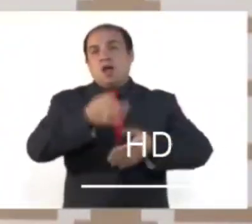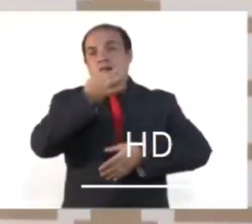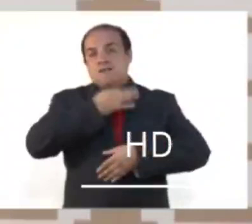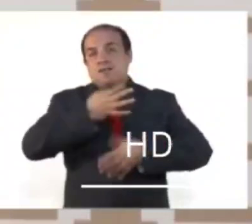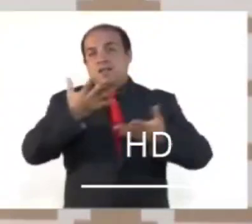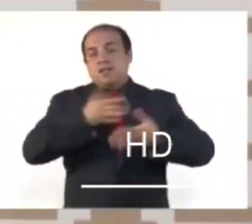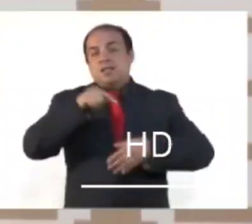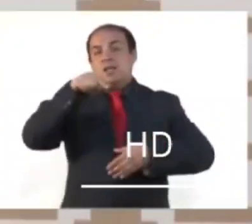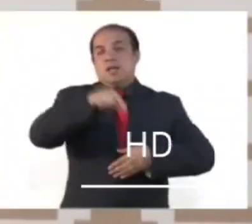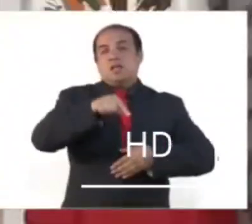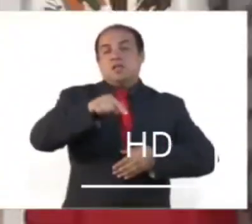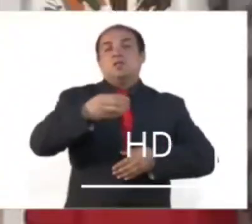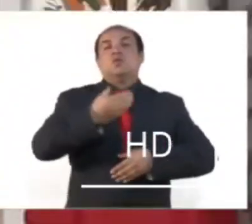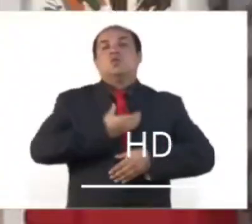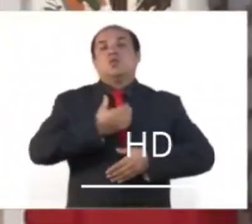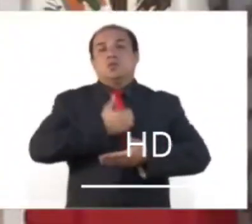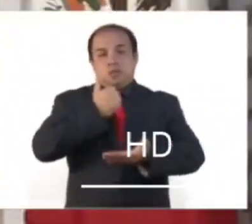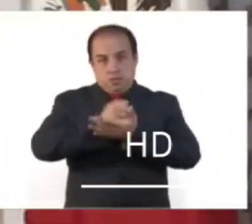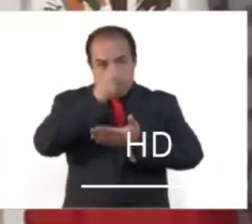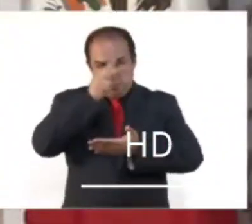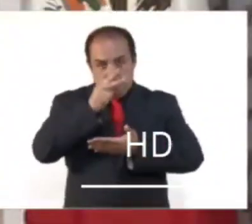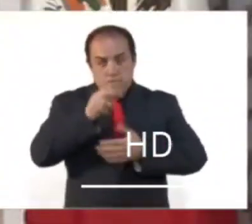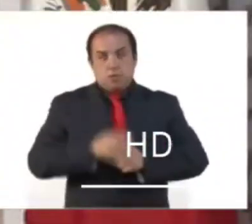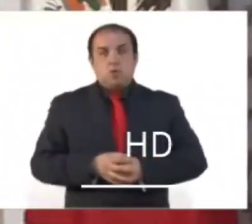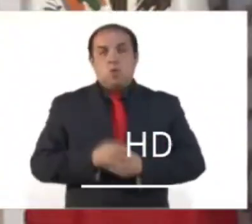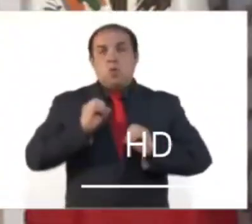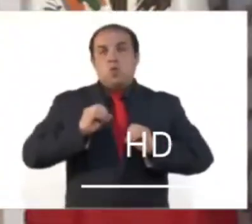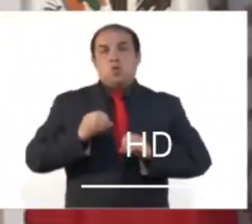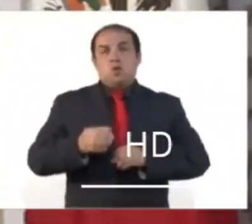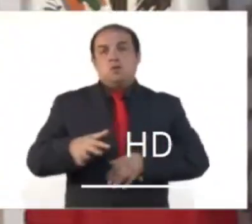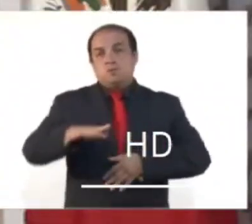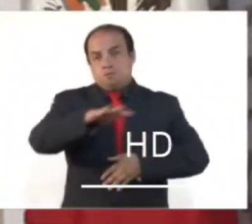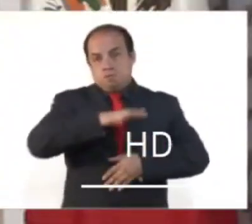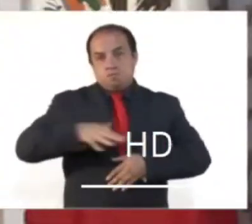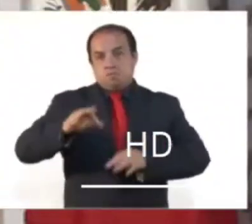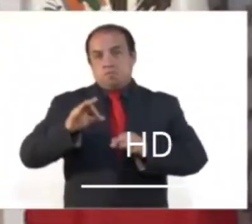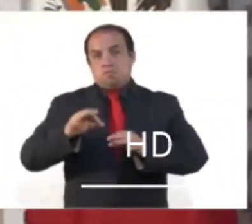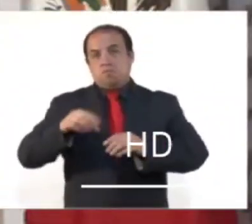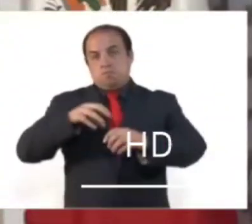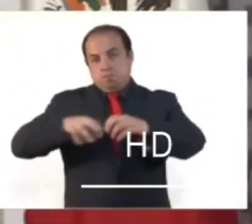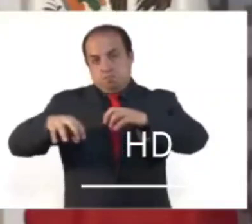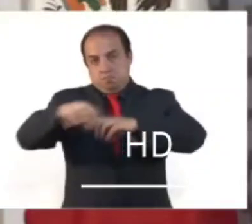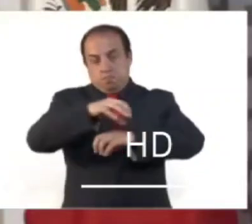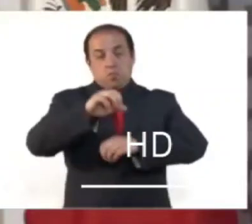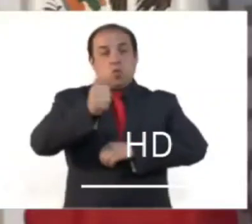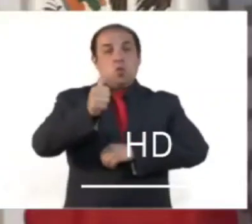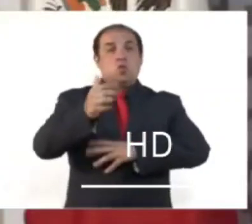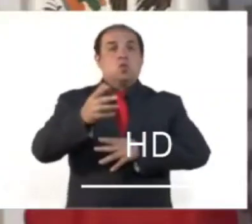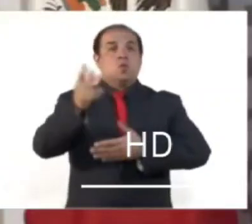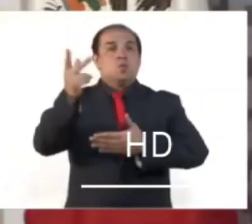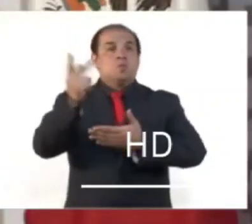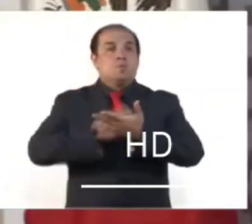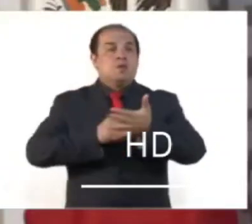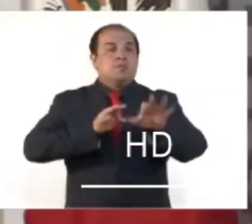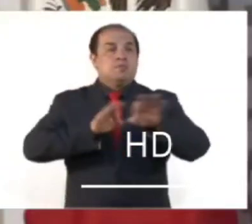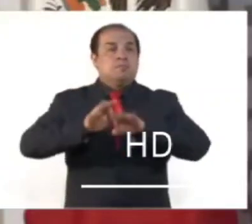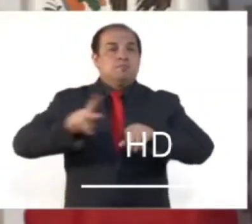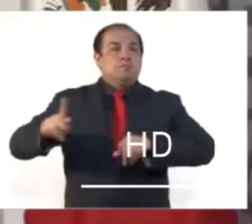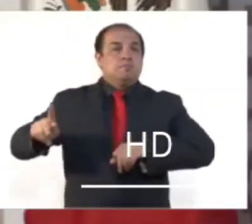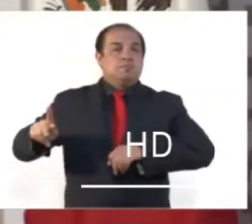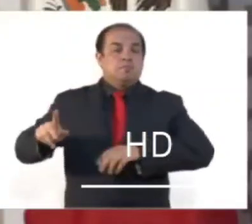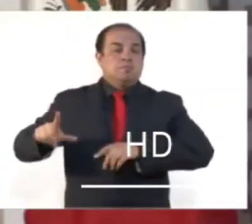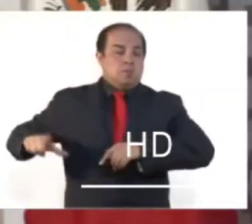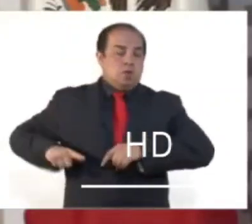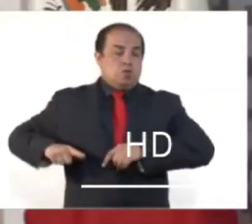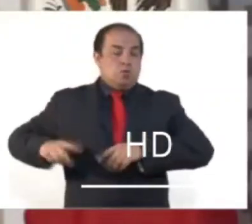en el Zócalo capitalino y sus alrededores. Otra de las políticas públicas que estuvimos desarrollando a lo largo